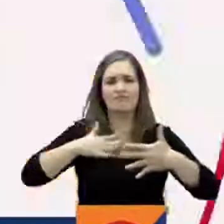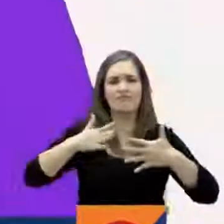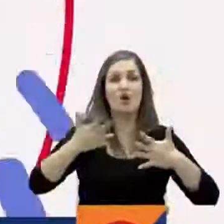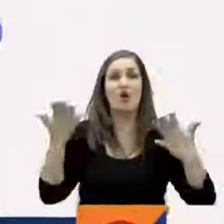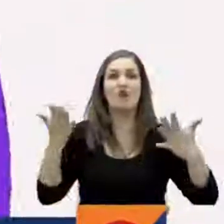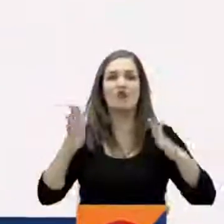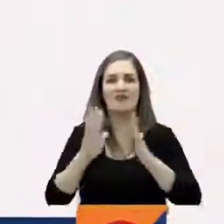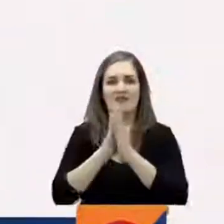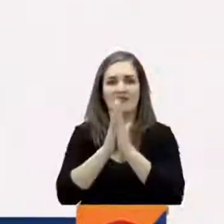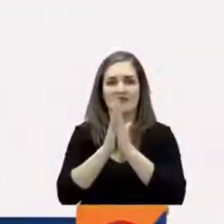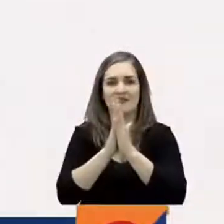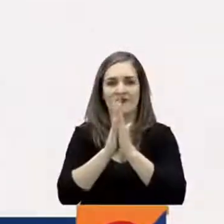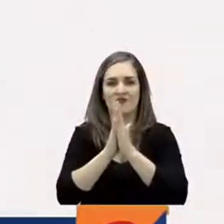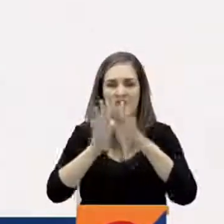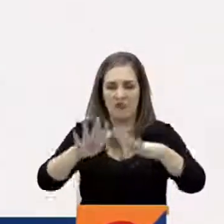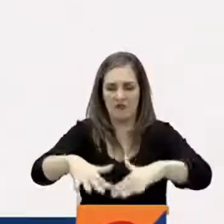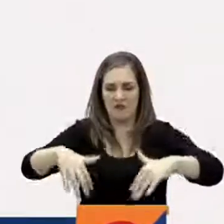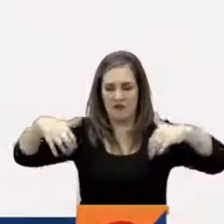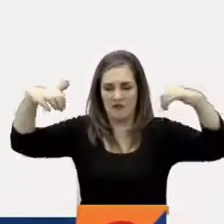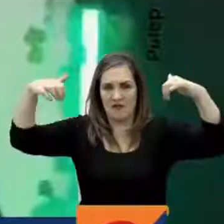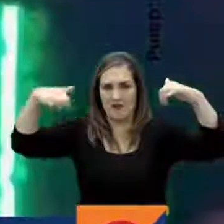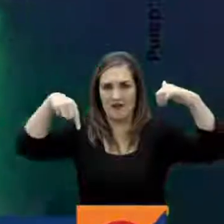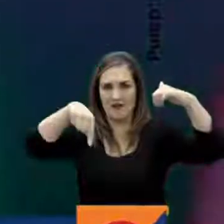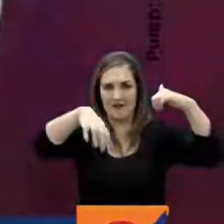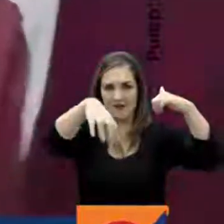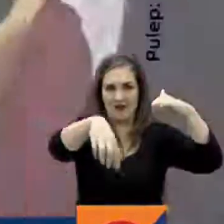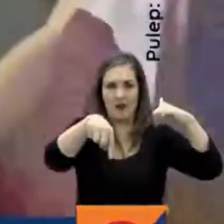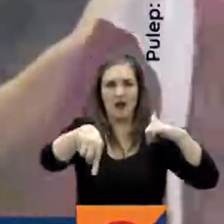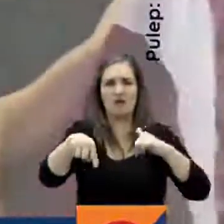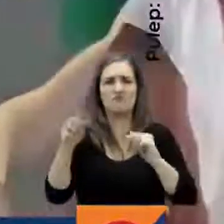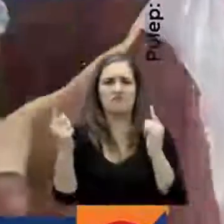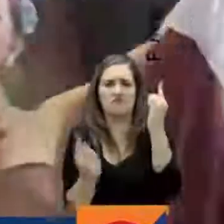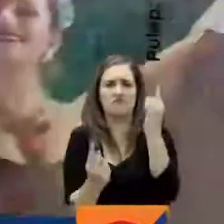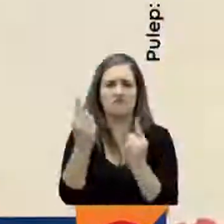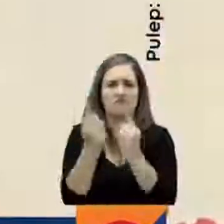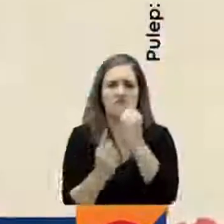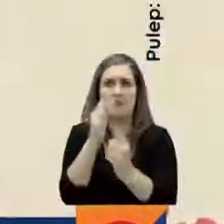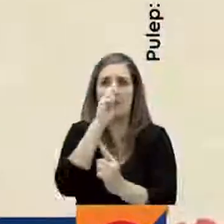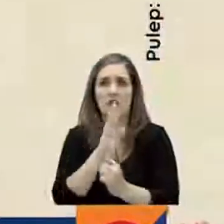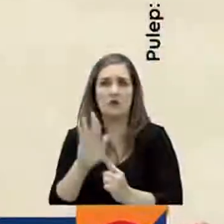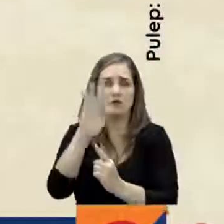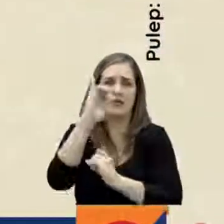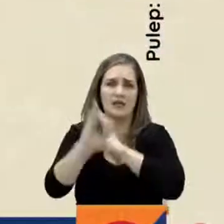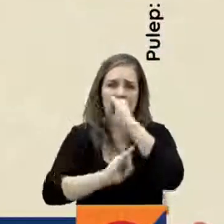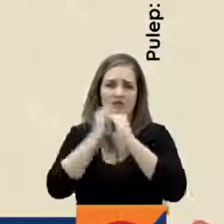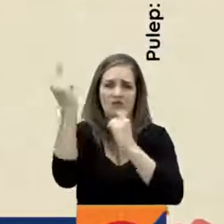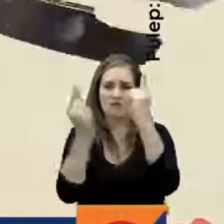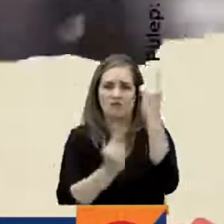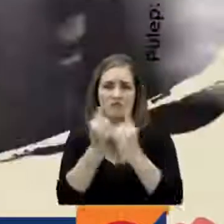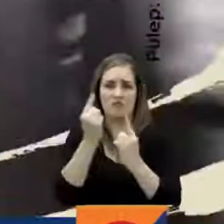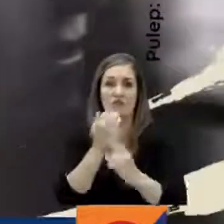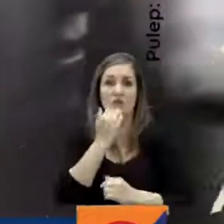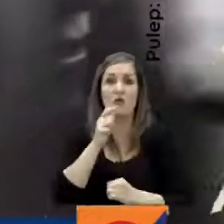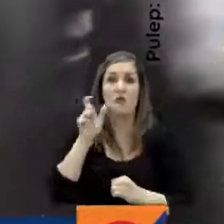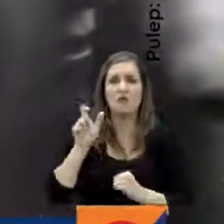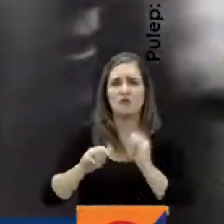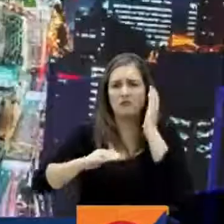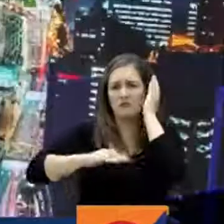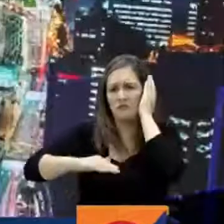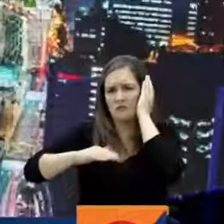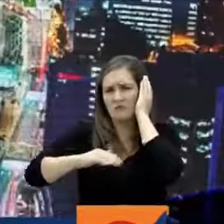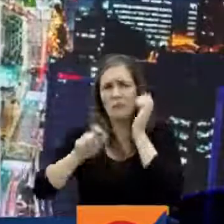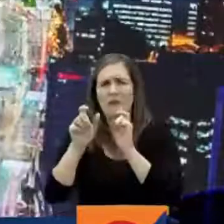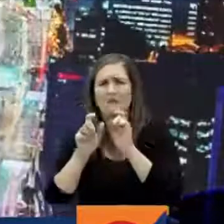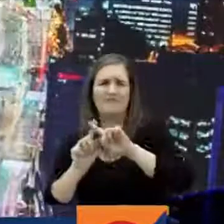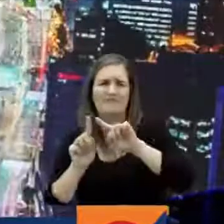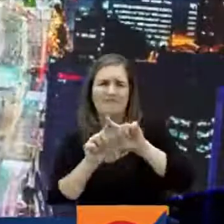tiene preparadas presentaciones de distintos géneros musicales con artistas nacionales e internacionales como el DJ y productor Lecom